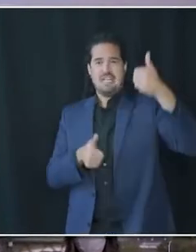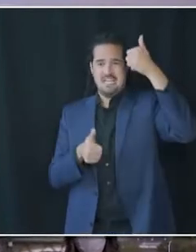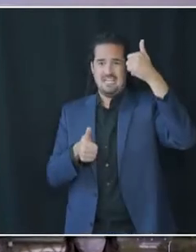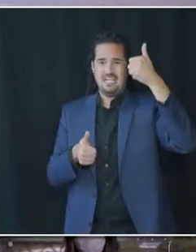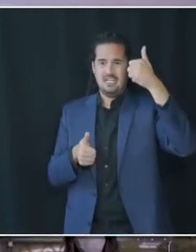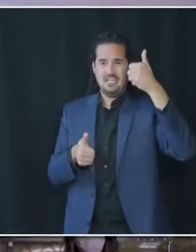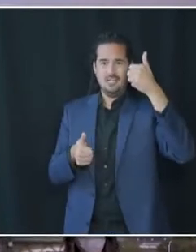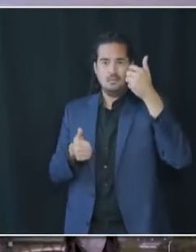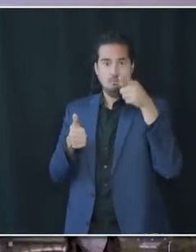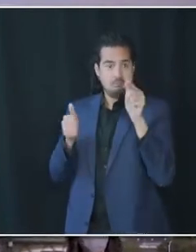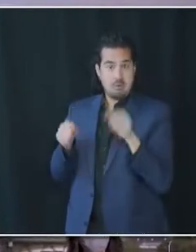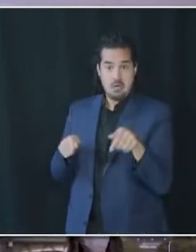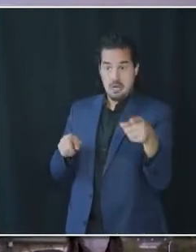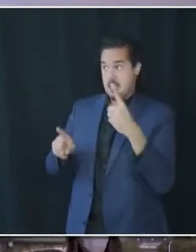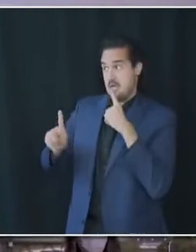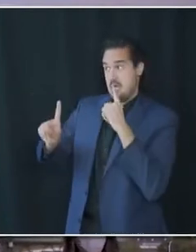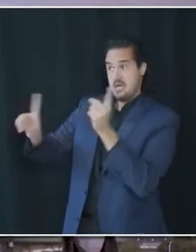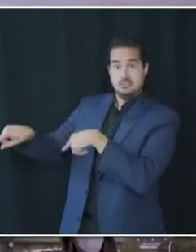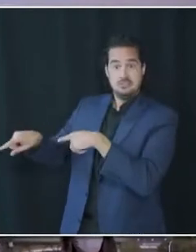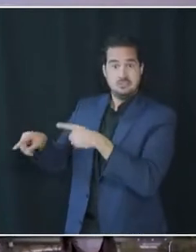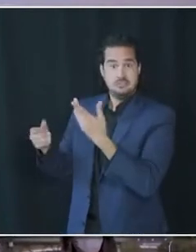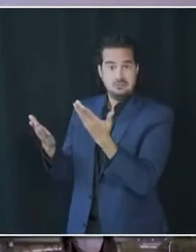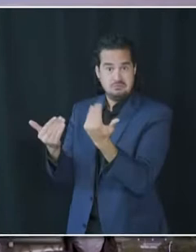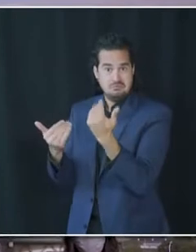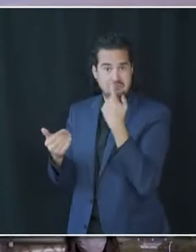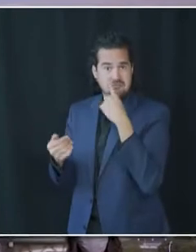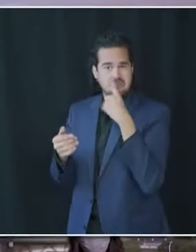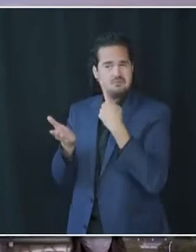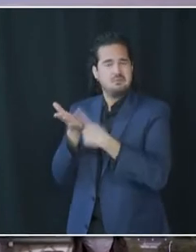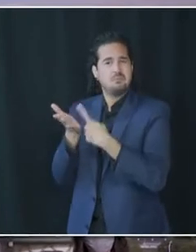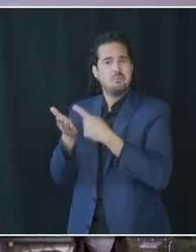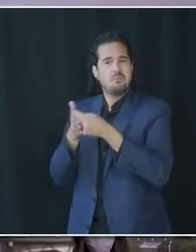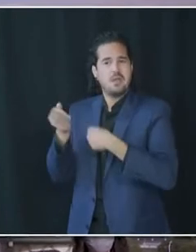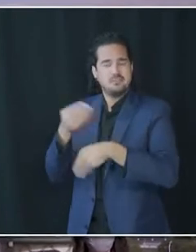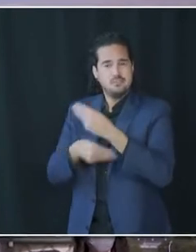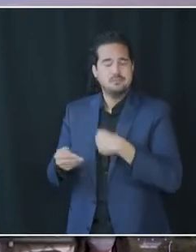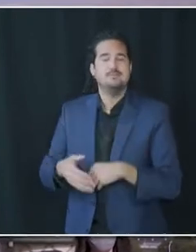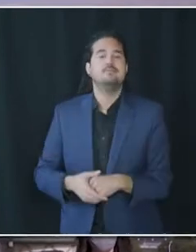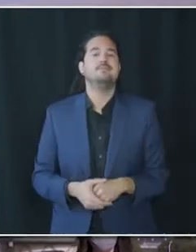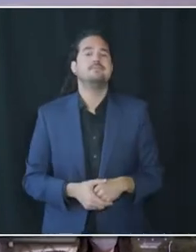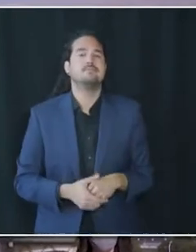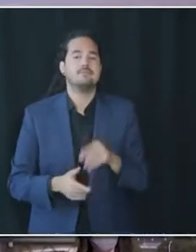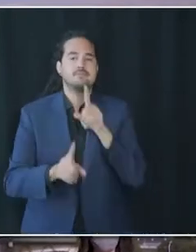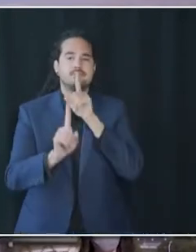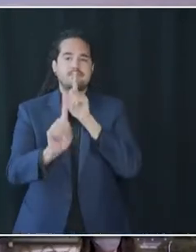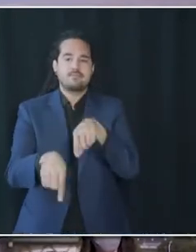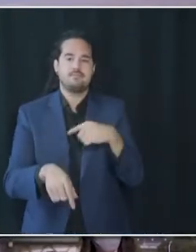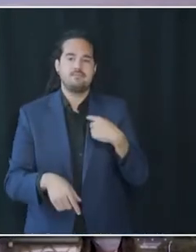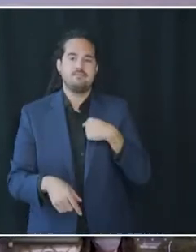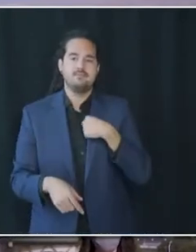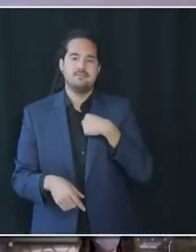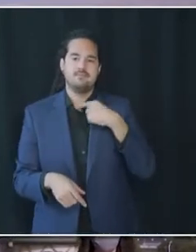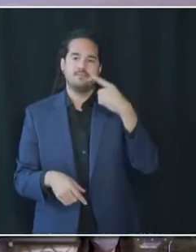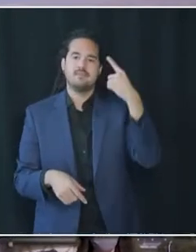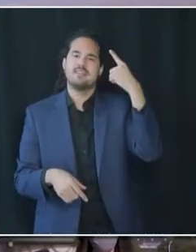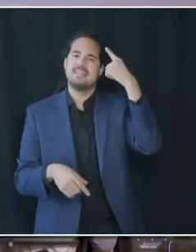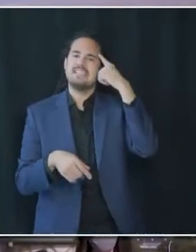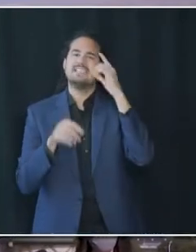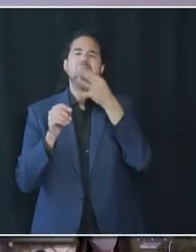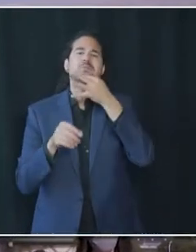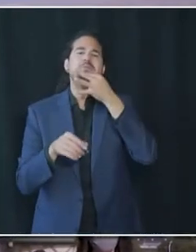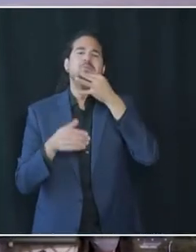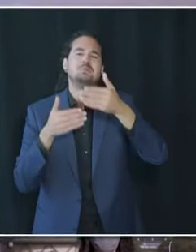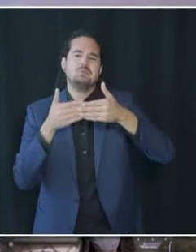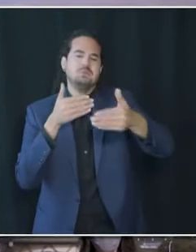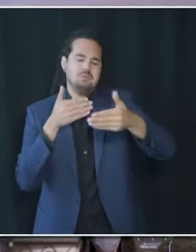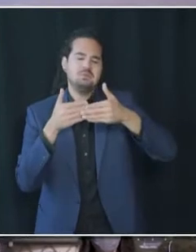reabran las escuelas sin riesgo y quiero que se haga de una forma estable no episódicamente se puede hacer de una forma